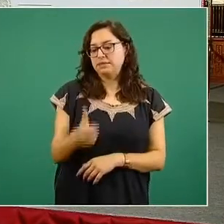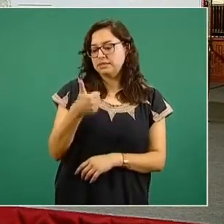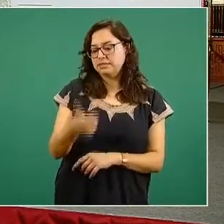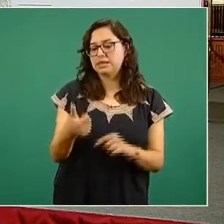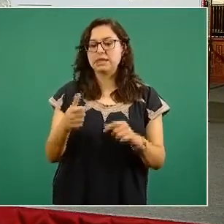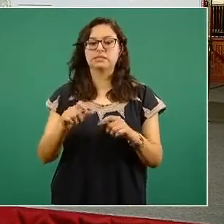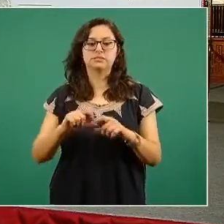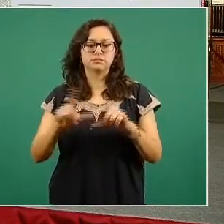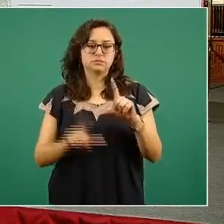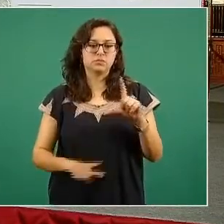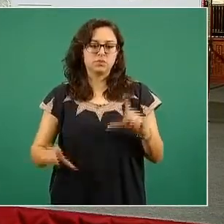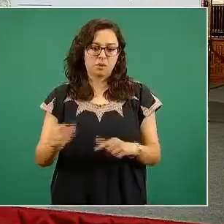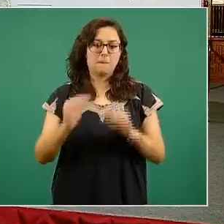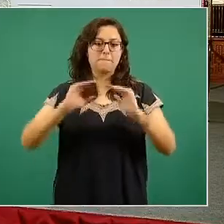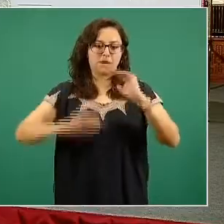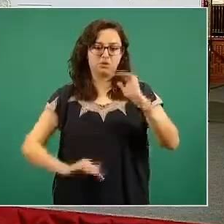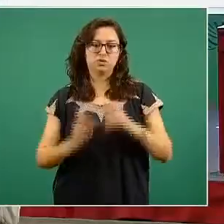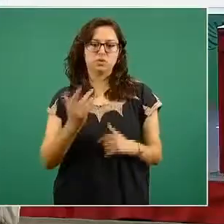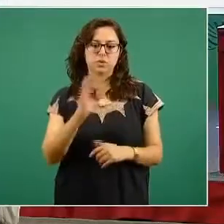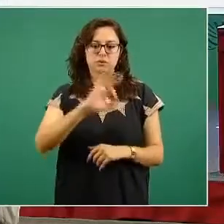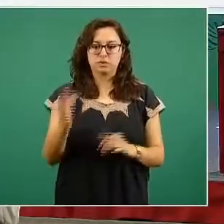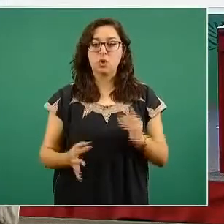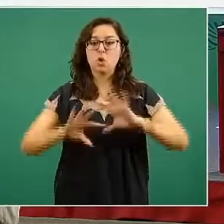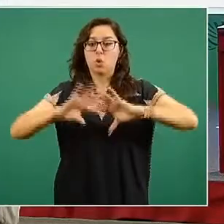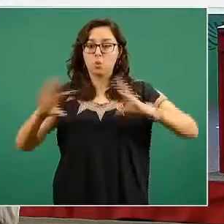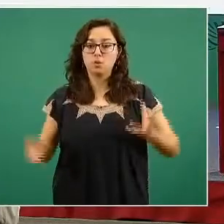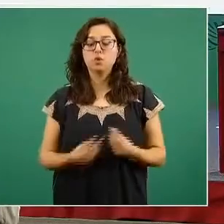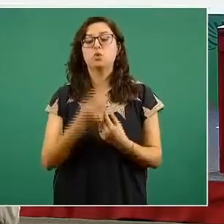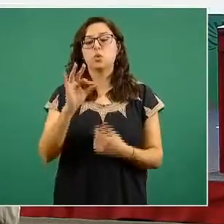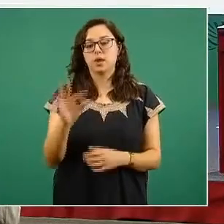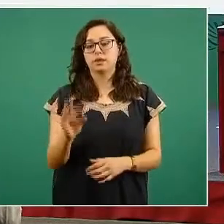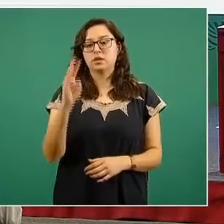nacional promedio del 49%.